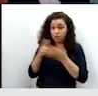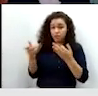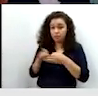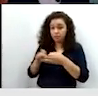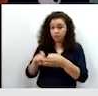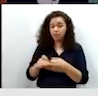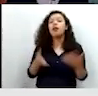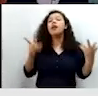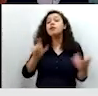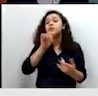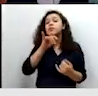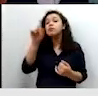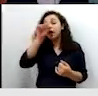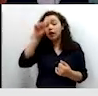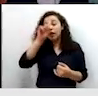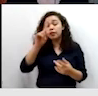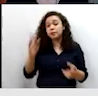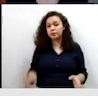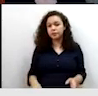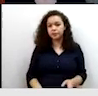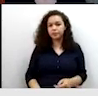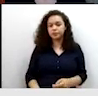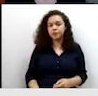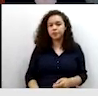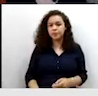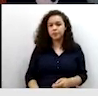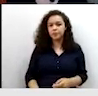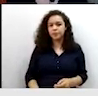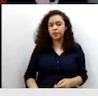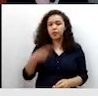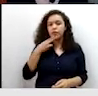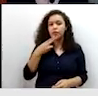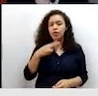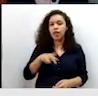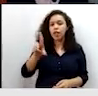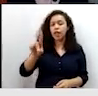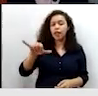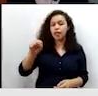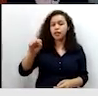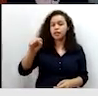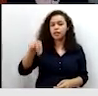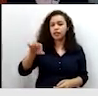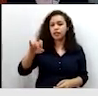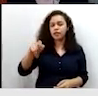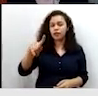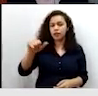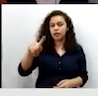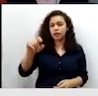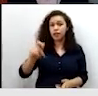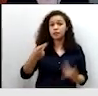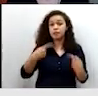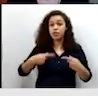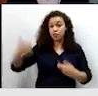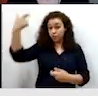también recomendable, no se utilizan soluciones desinfectantes sobre las